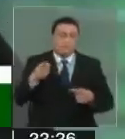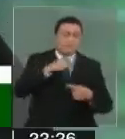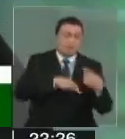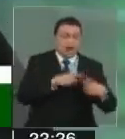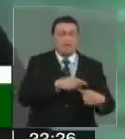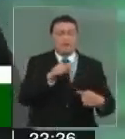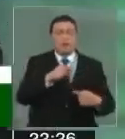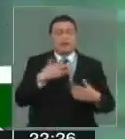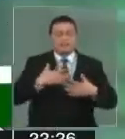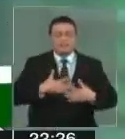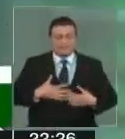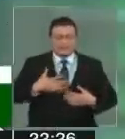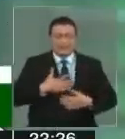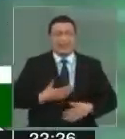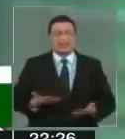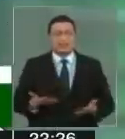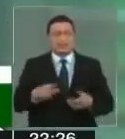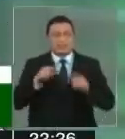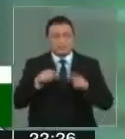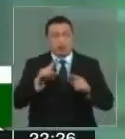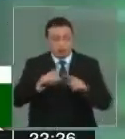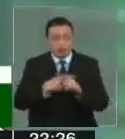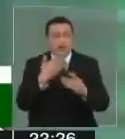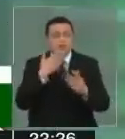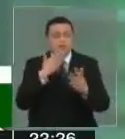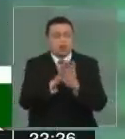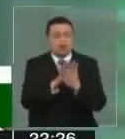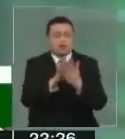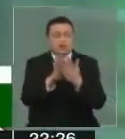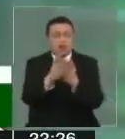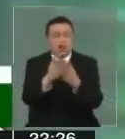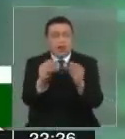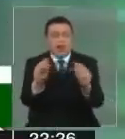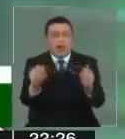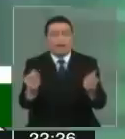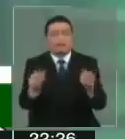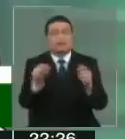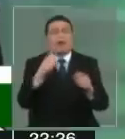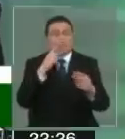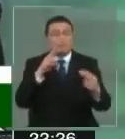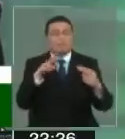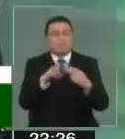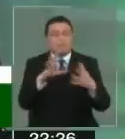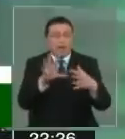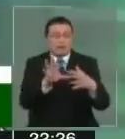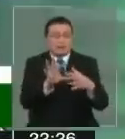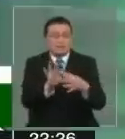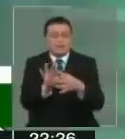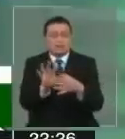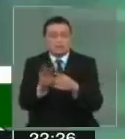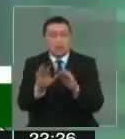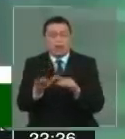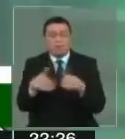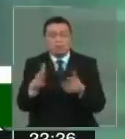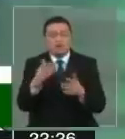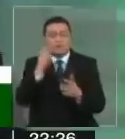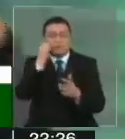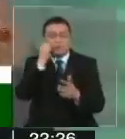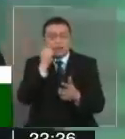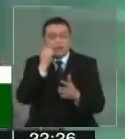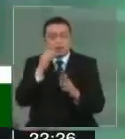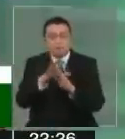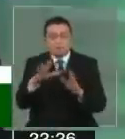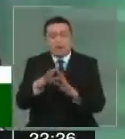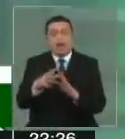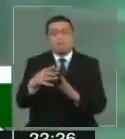volver a sentirnos, es volver a tocarnos, es restablecer los vínculos, es poner los afectos como